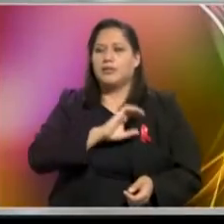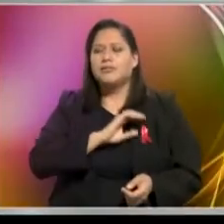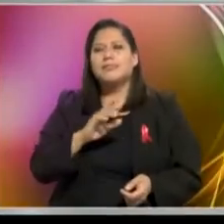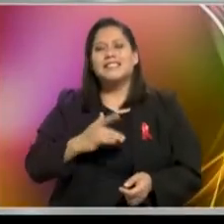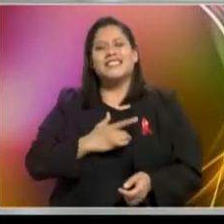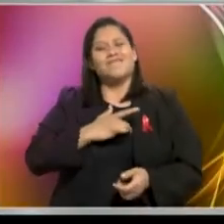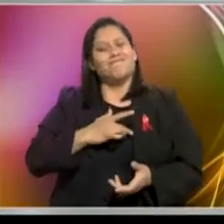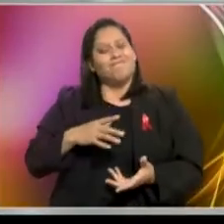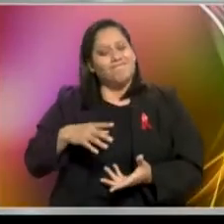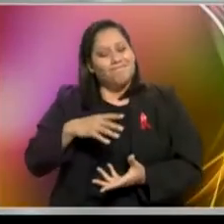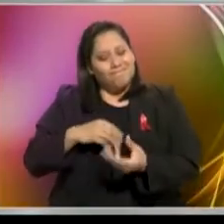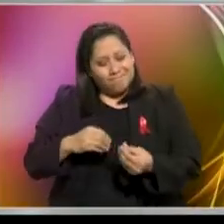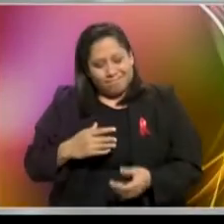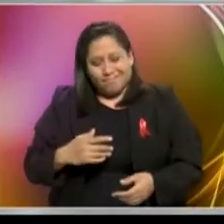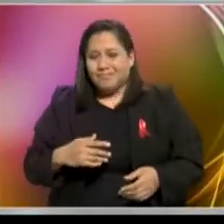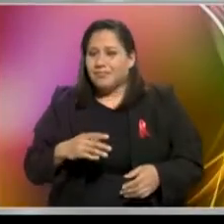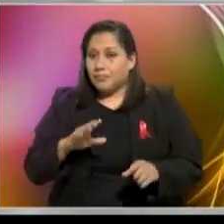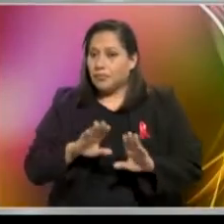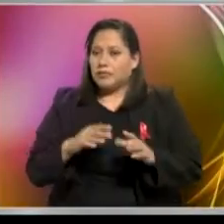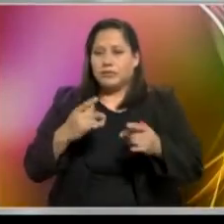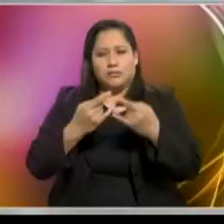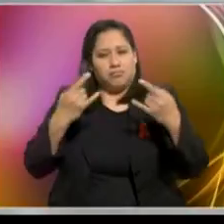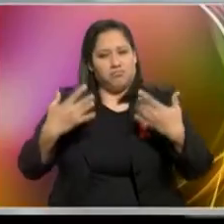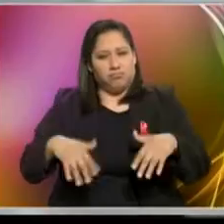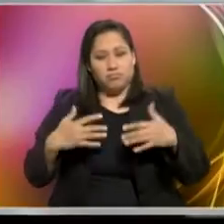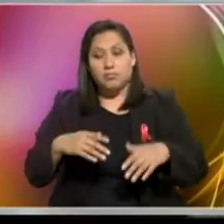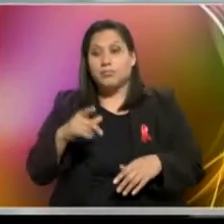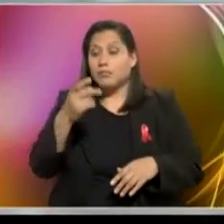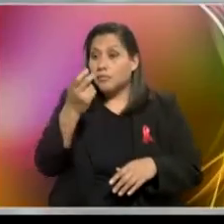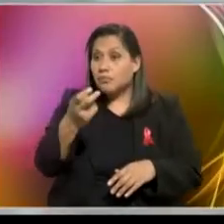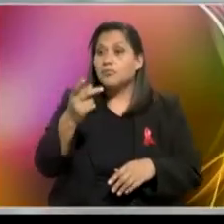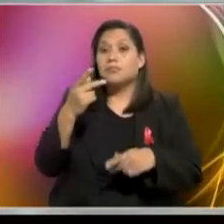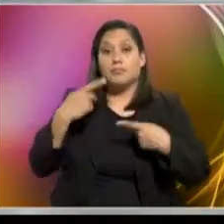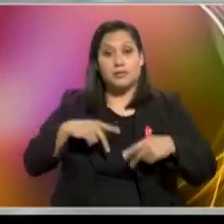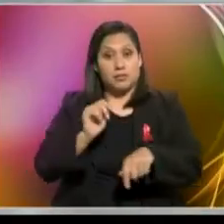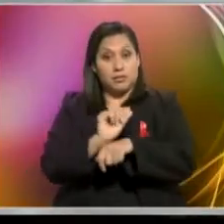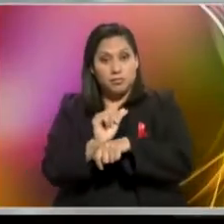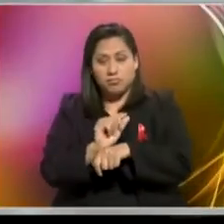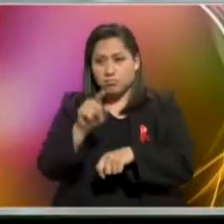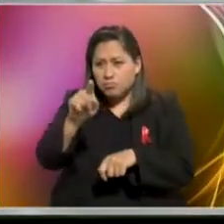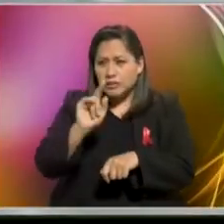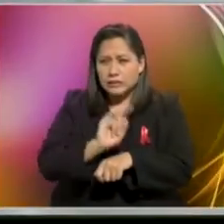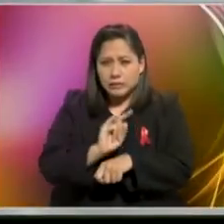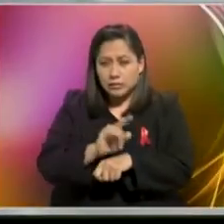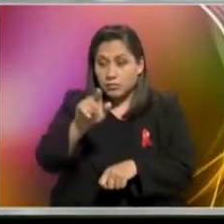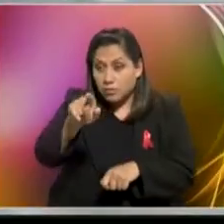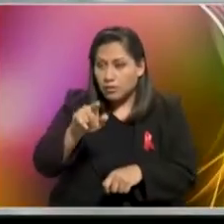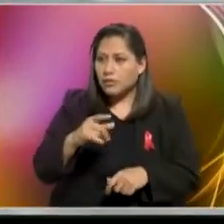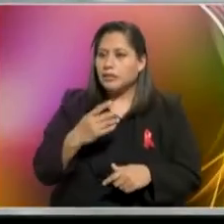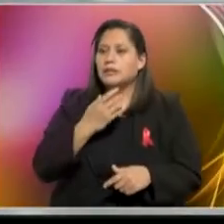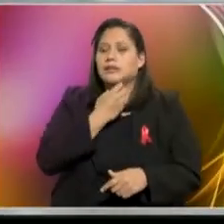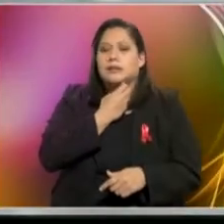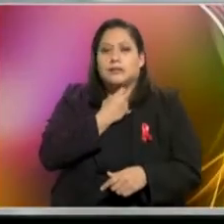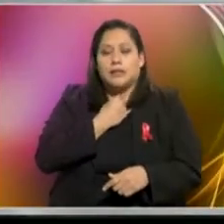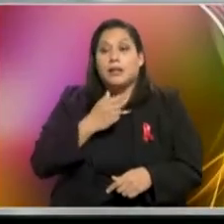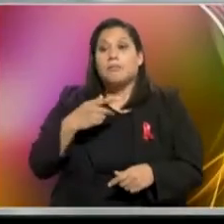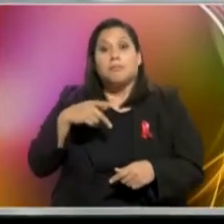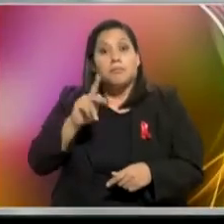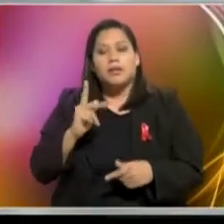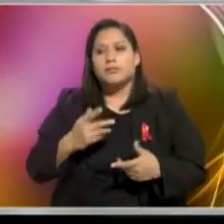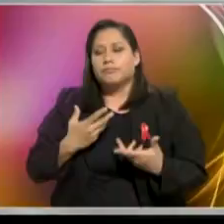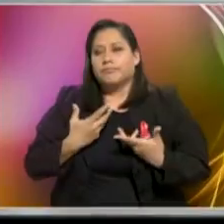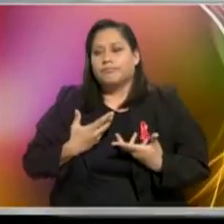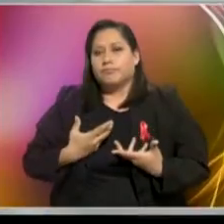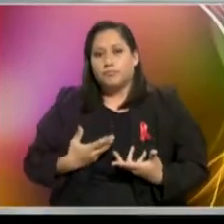hombre. empatía e intenta. Es muy bueno este ejercicio porque el personaje, como dices, Sí. no es entrañable, pero te hace generar empatía. Pero es